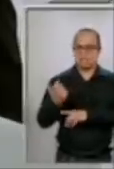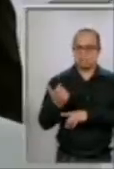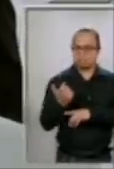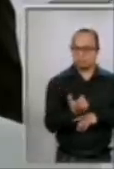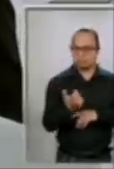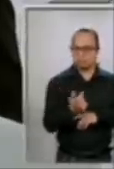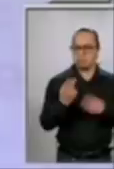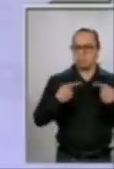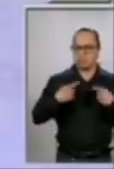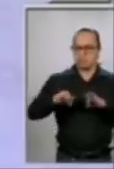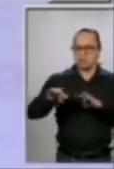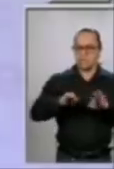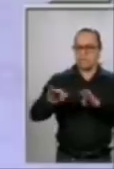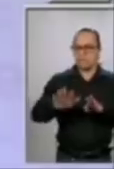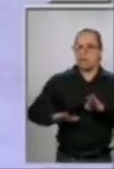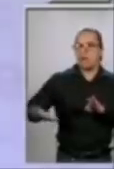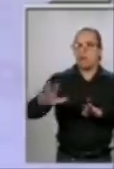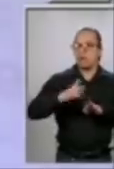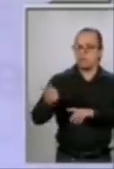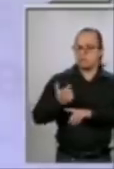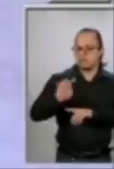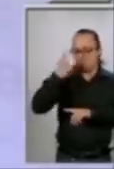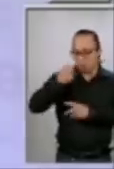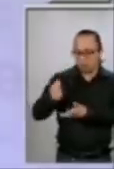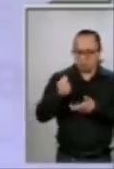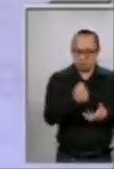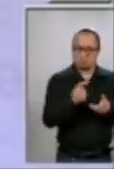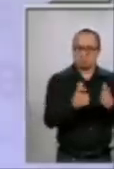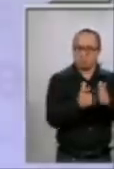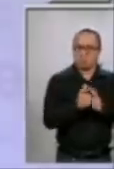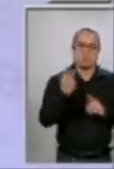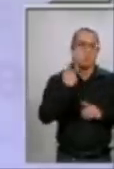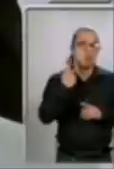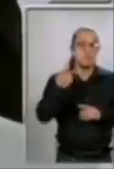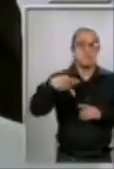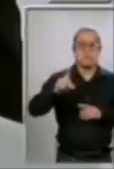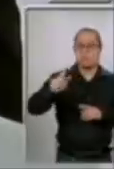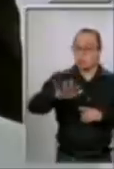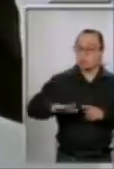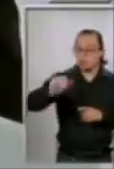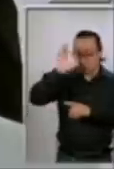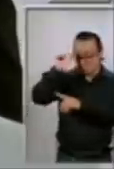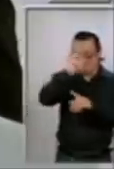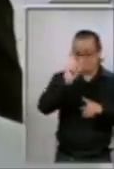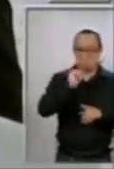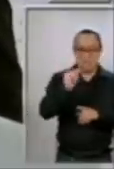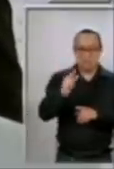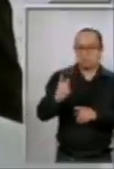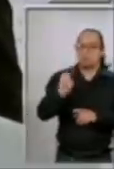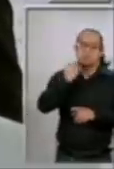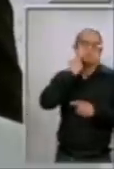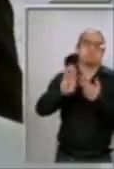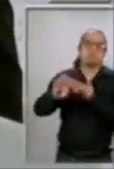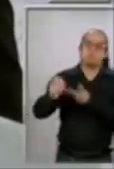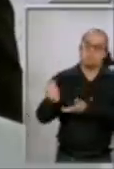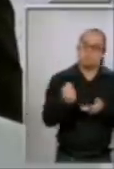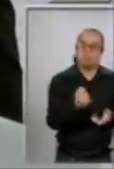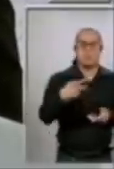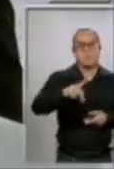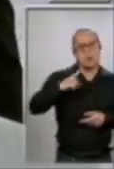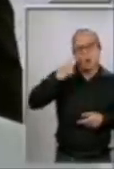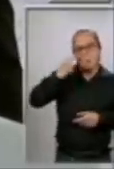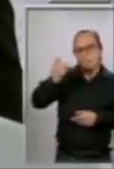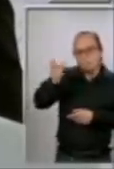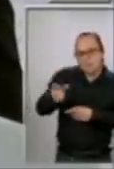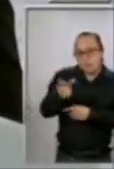los sueldos de los trabajadores de la alcaldía con fines partidistas sin que todos estuvieran de acuerdo. ¿Por qué deben los mexiquenses creer